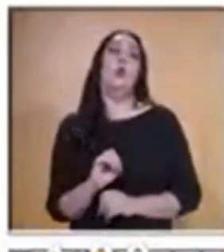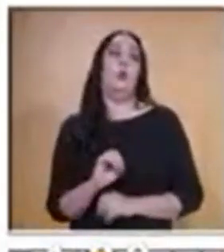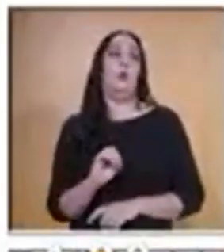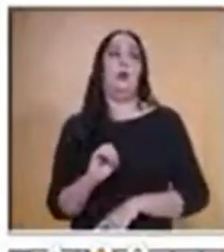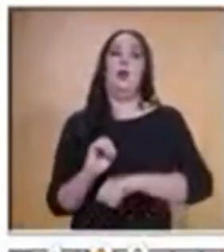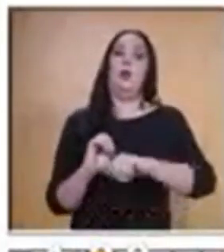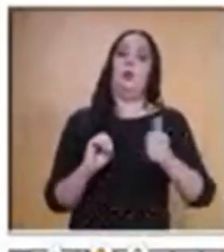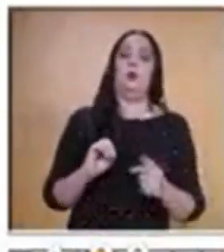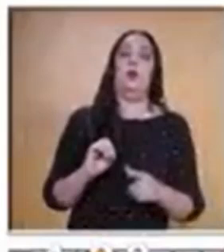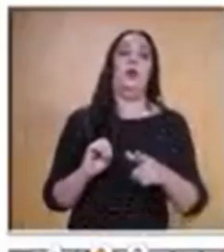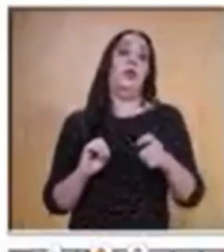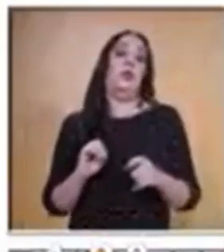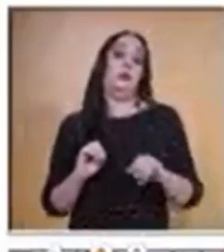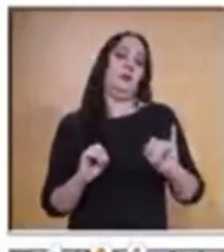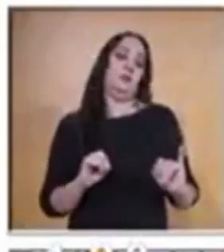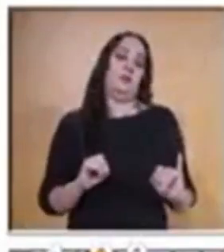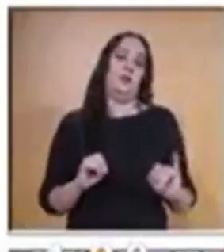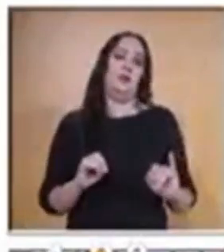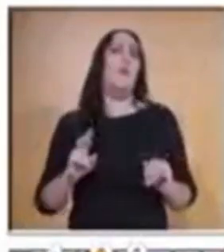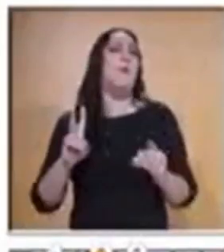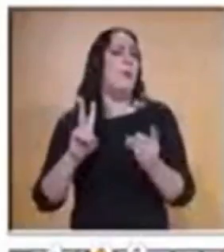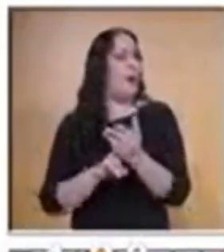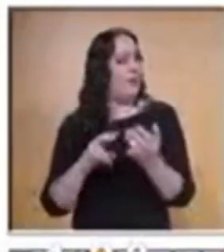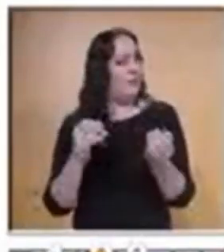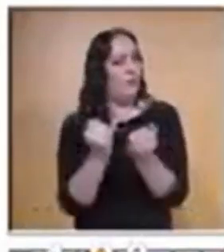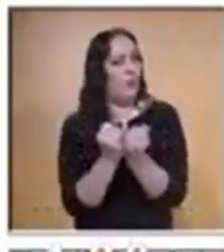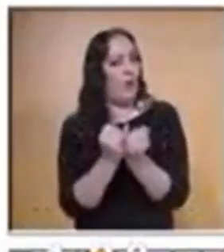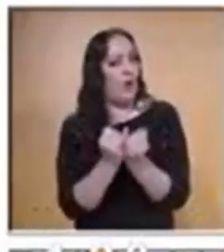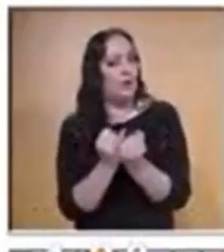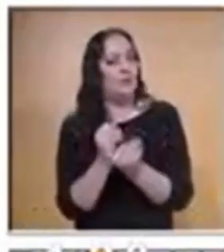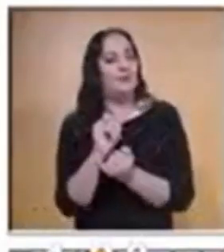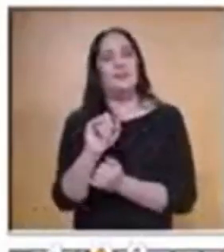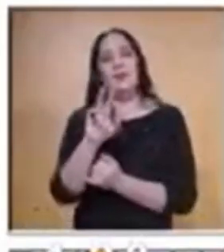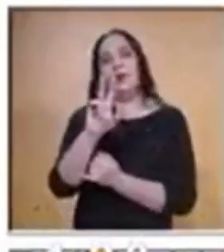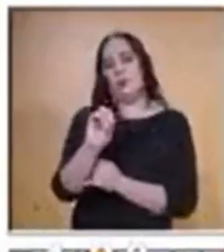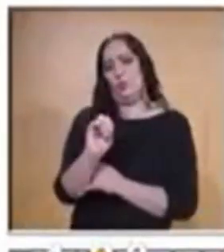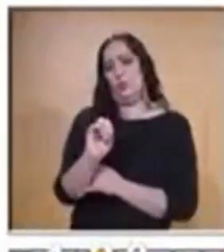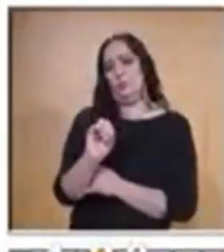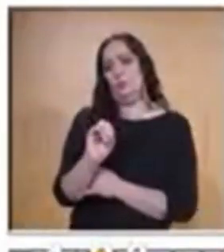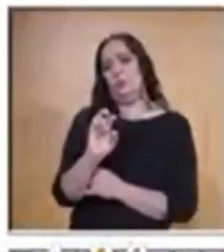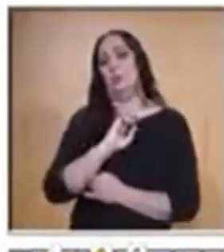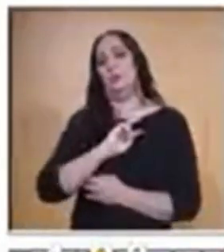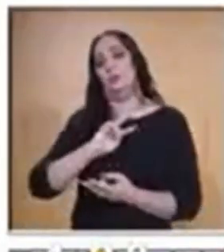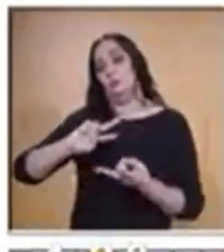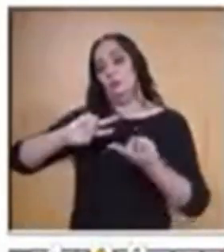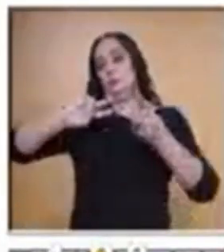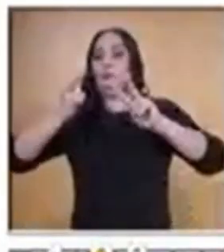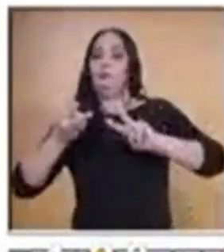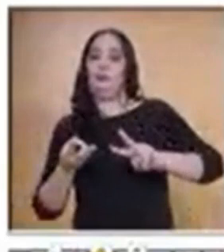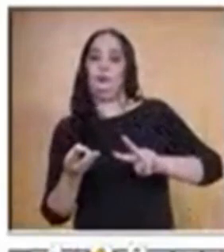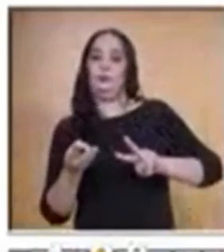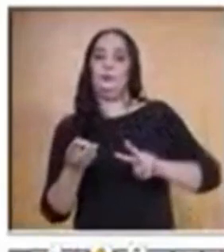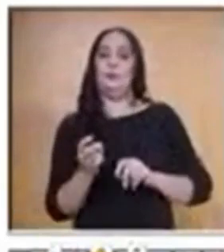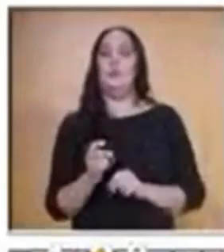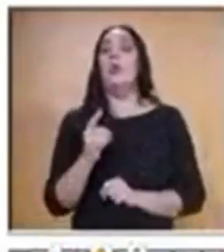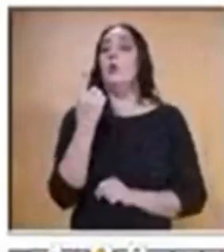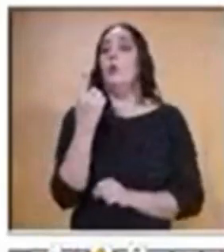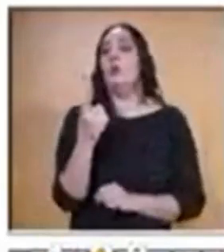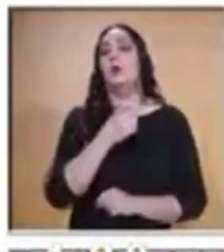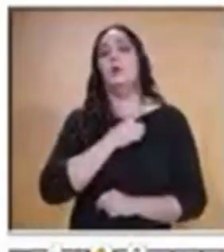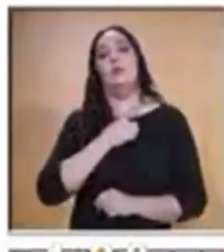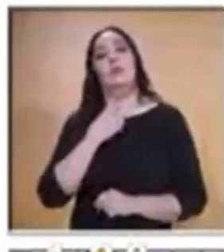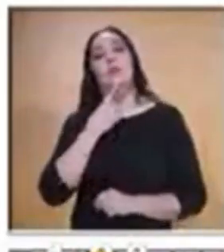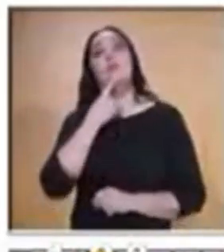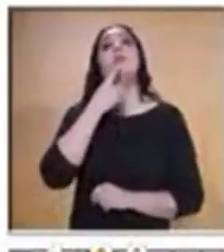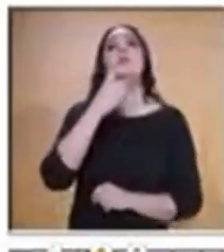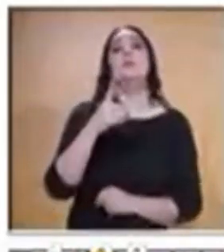otra es una X y una I. Es decir, la posición está invertida para los que nos escuchan en radio. En una tenemos la I a